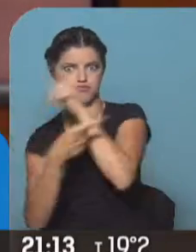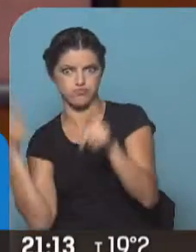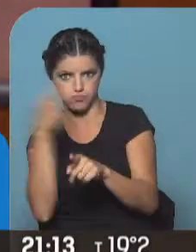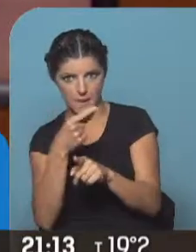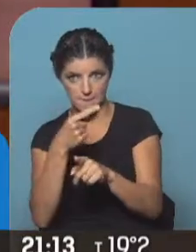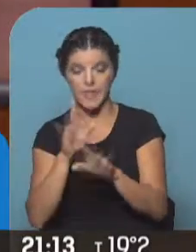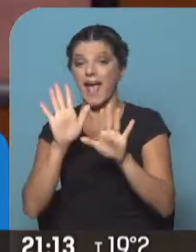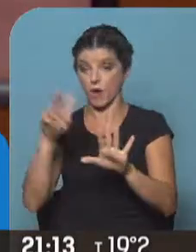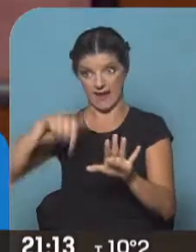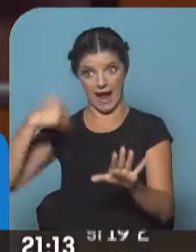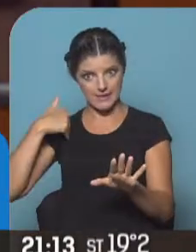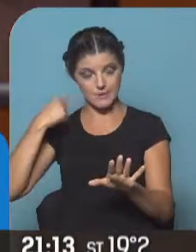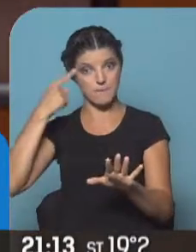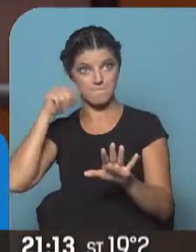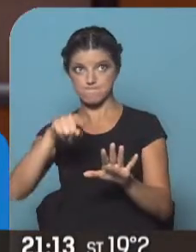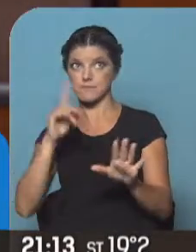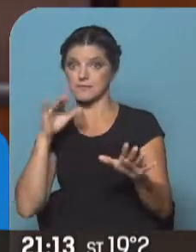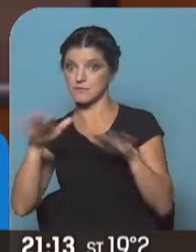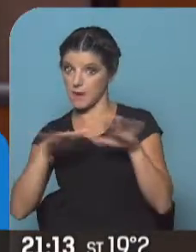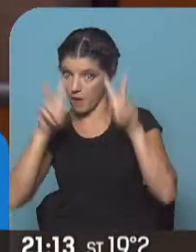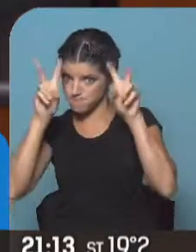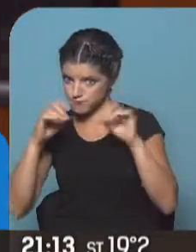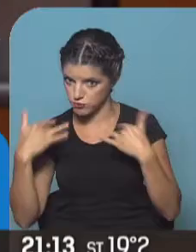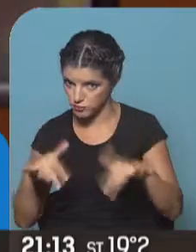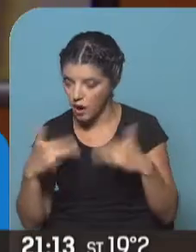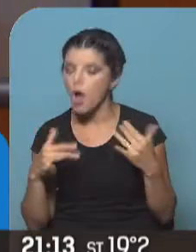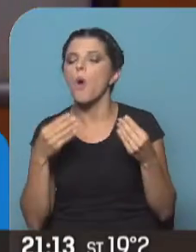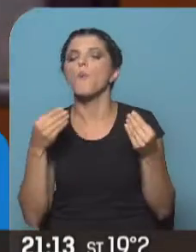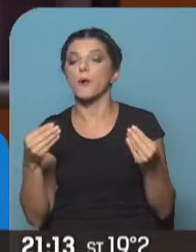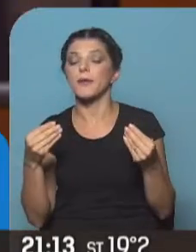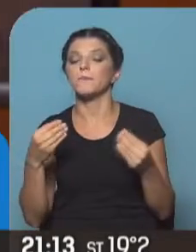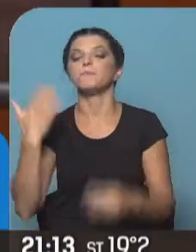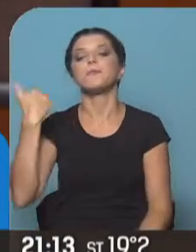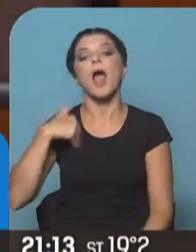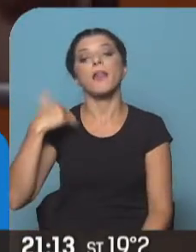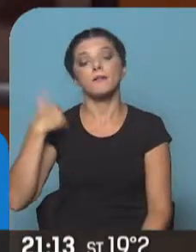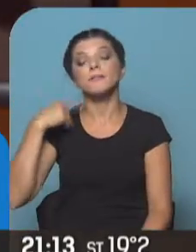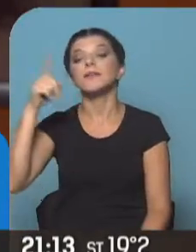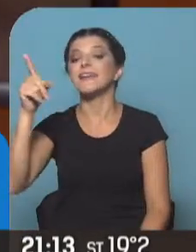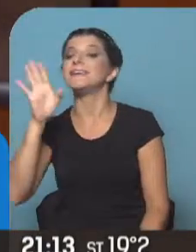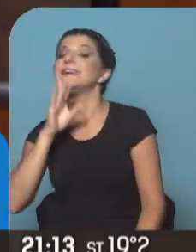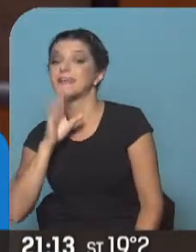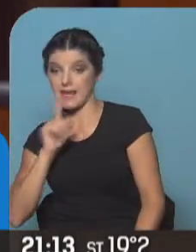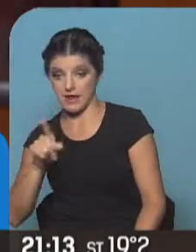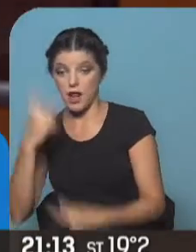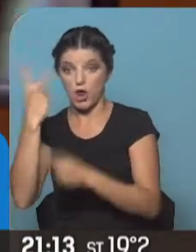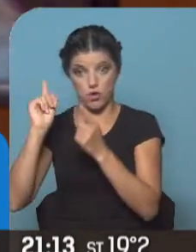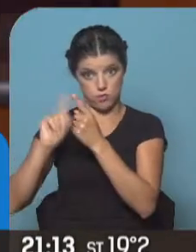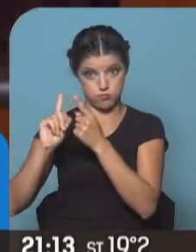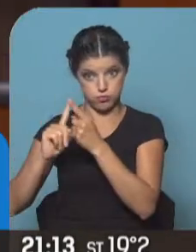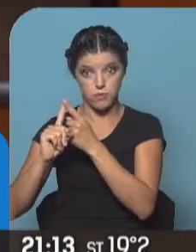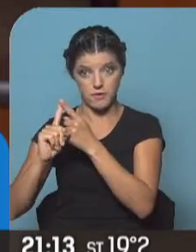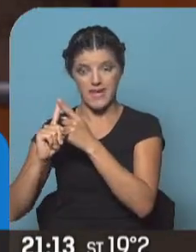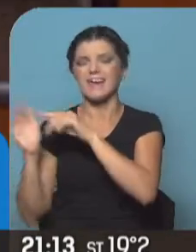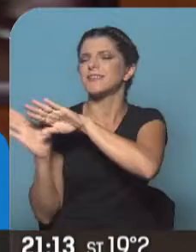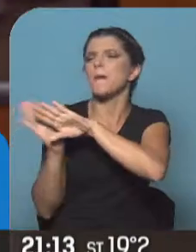es un tema muy delicado por varias razones. Primero, porque la relación entre Argentina y el Estado de Israel va mucho más allá que las formalidades de